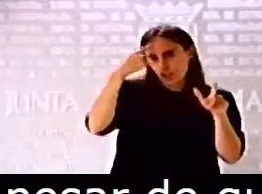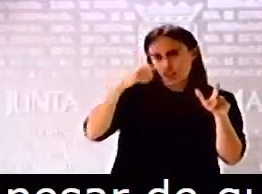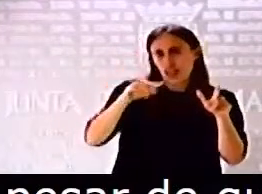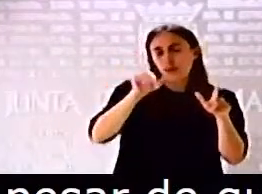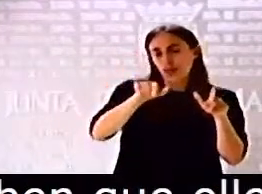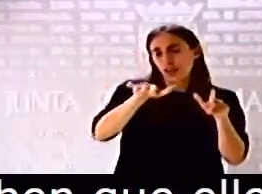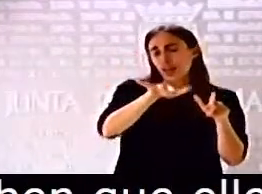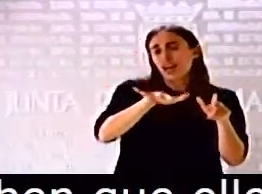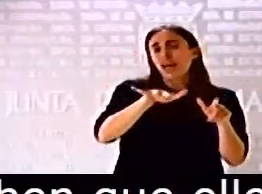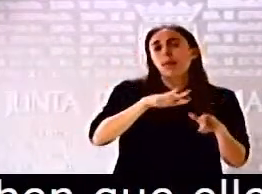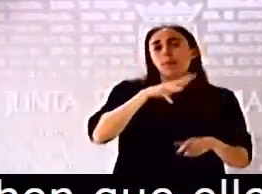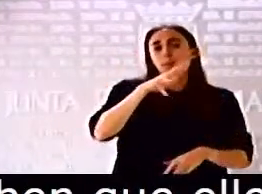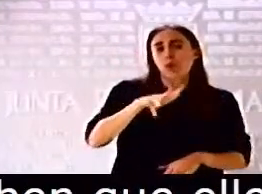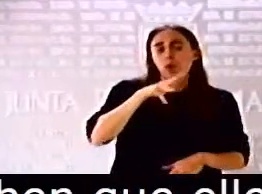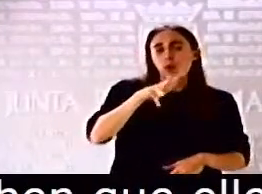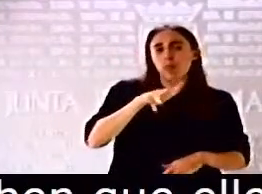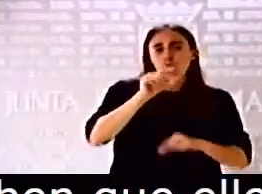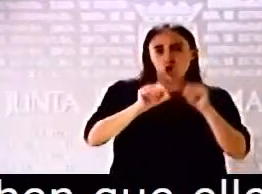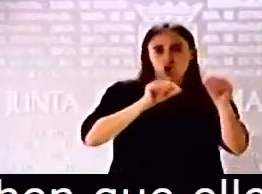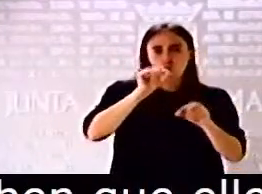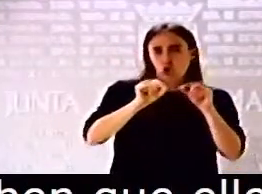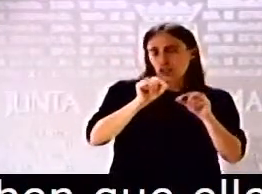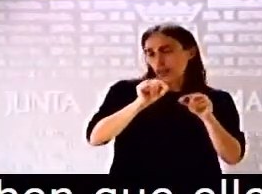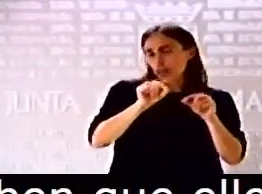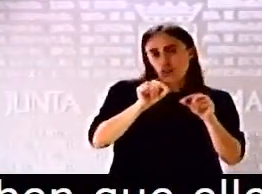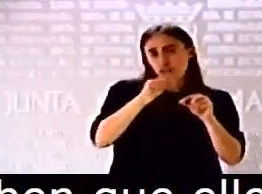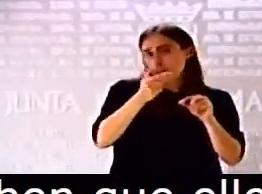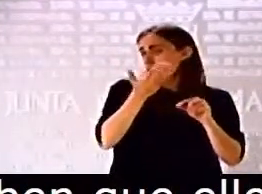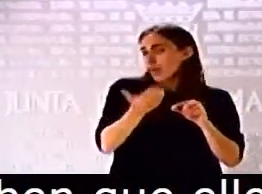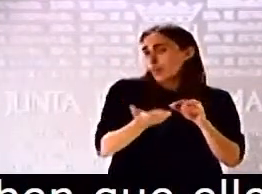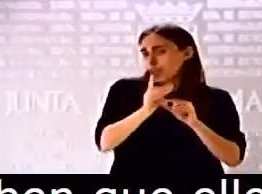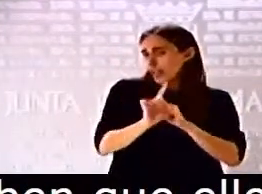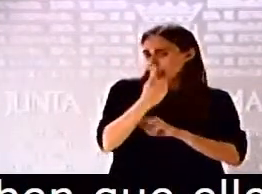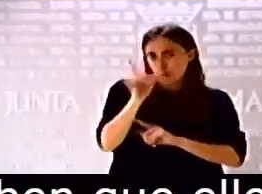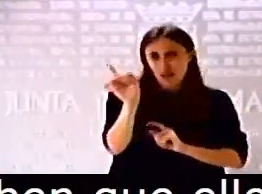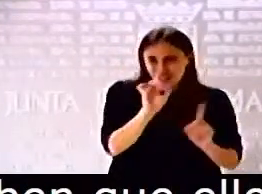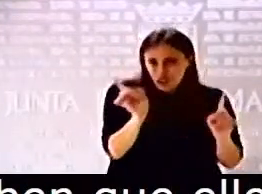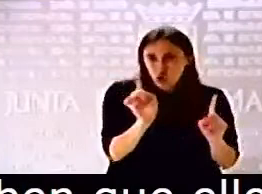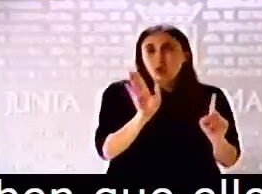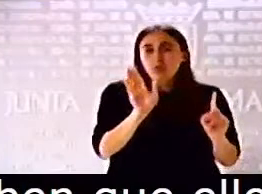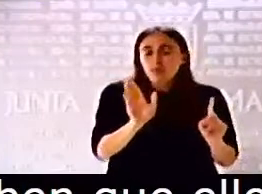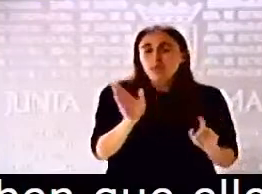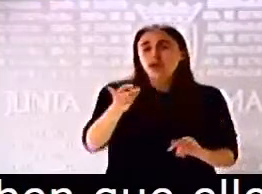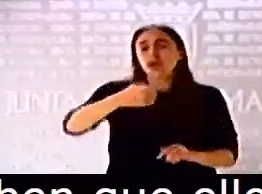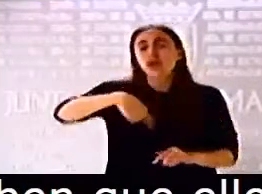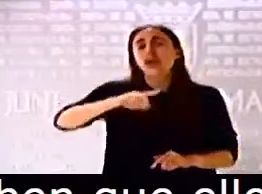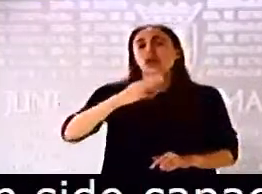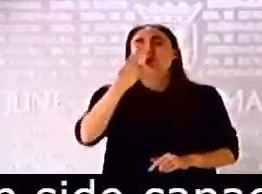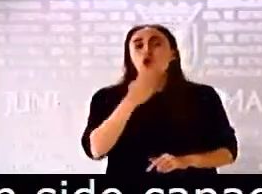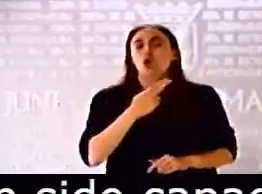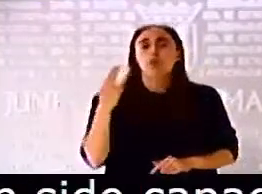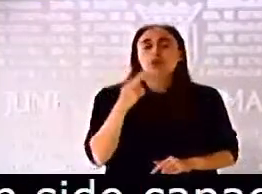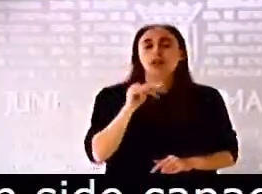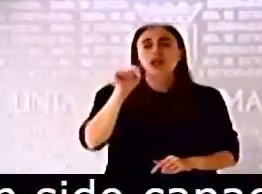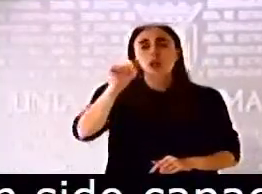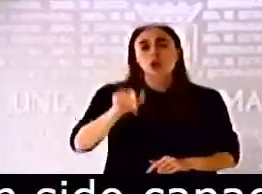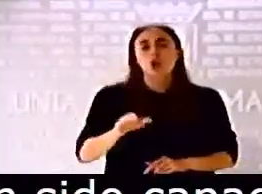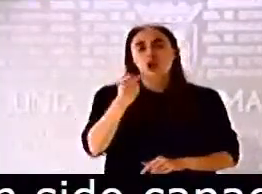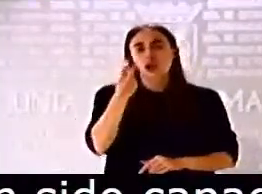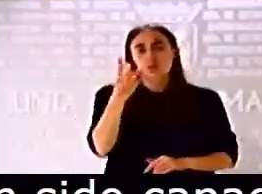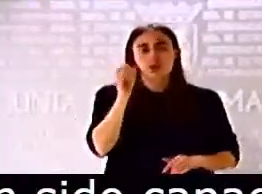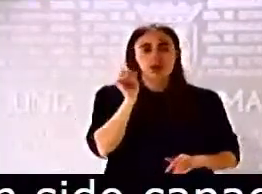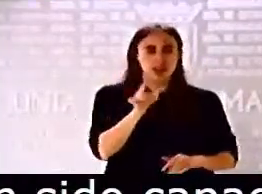contagio, han sido capaces de comprometerse a que hoy tengamos unas cifras de incidencia como la que